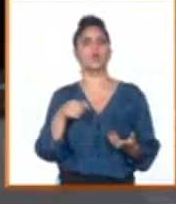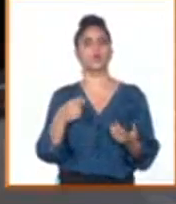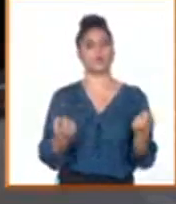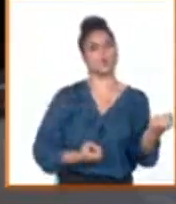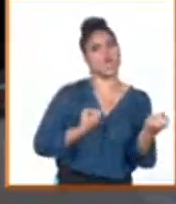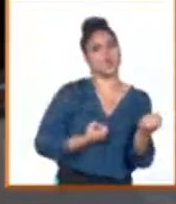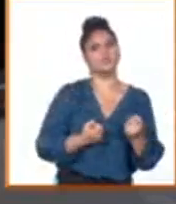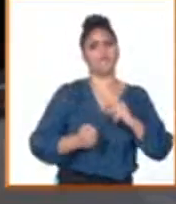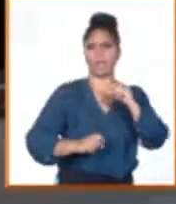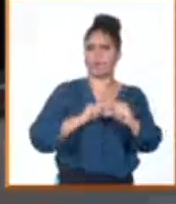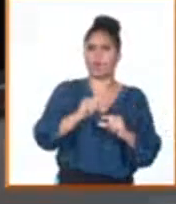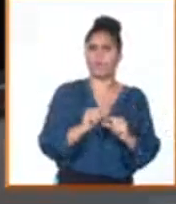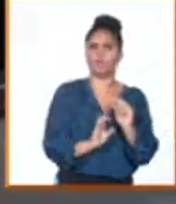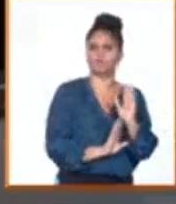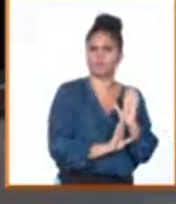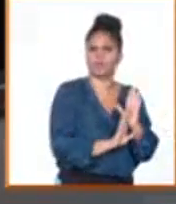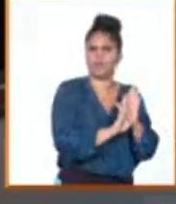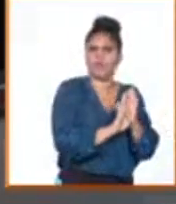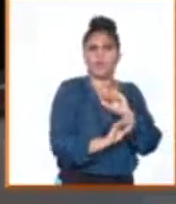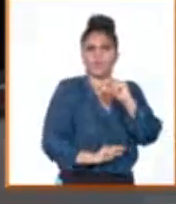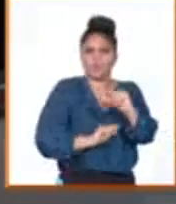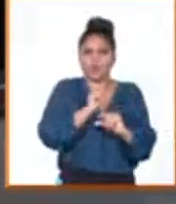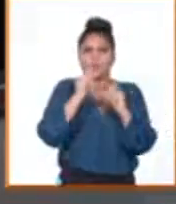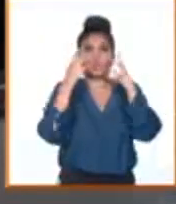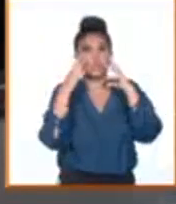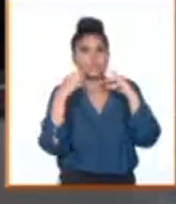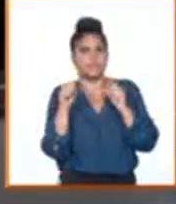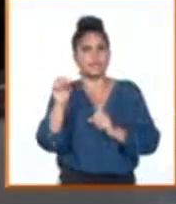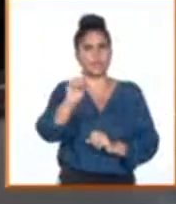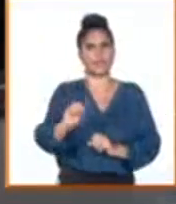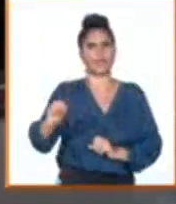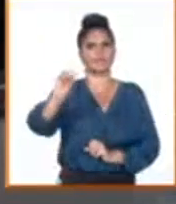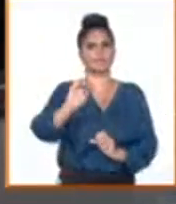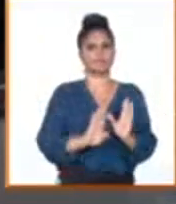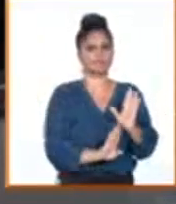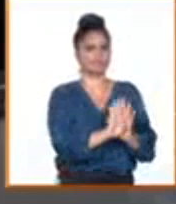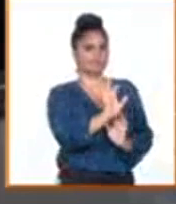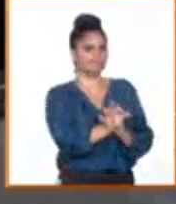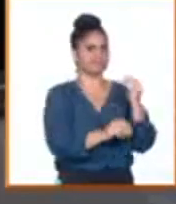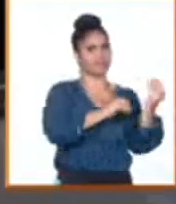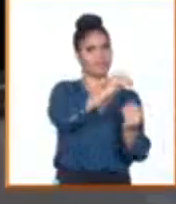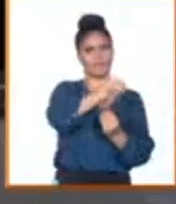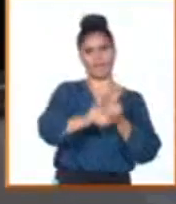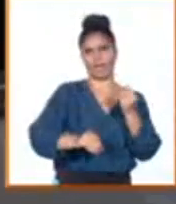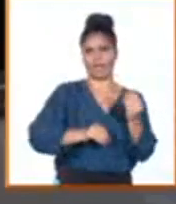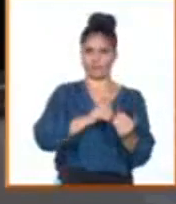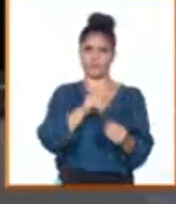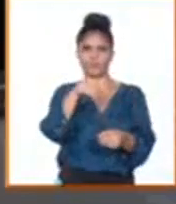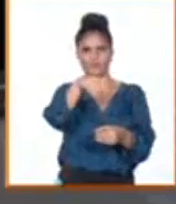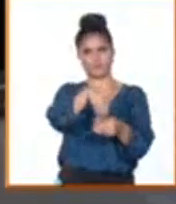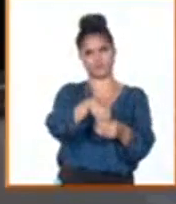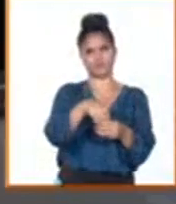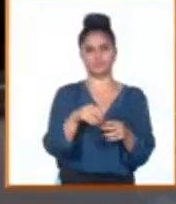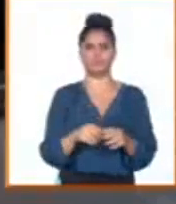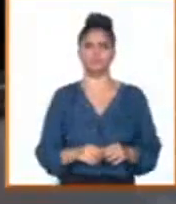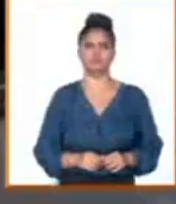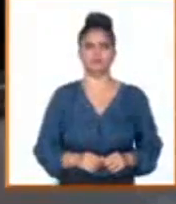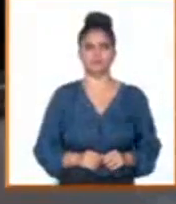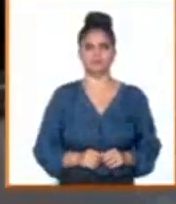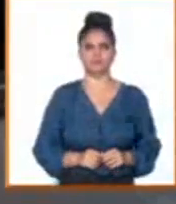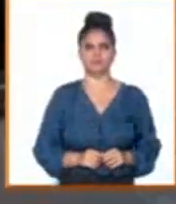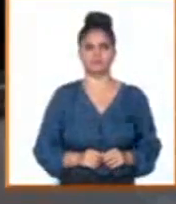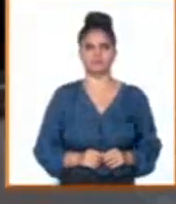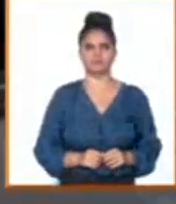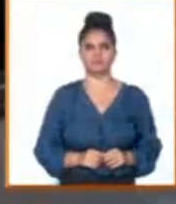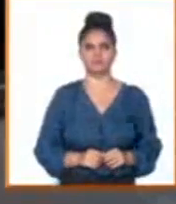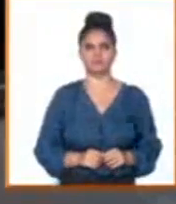hemos logrado por lo menos que se entienda, y las organizaciones han ido dando un cambio, un giro en ese sentido. Pero la